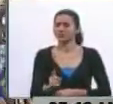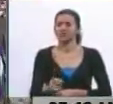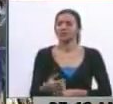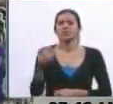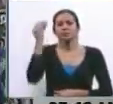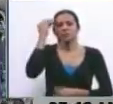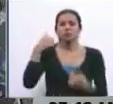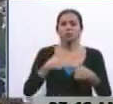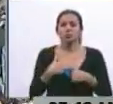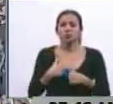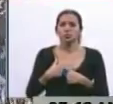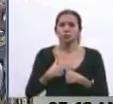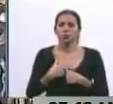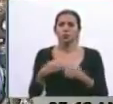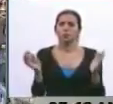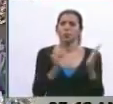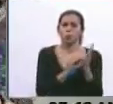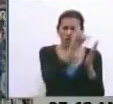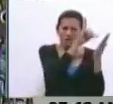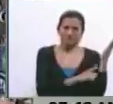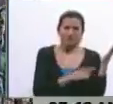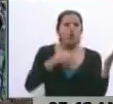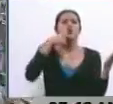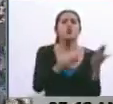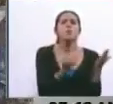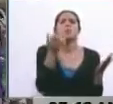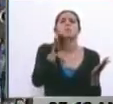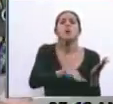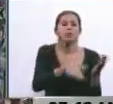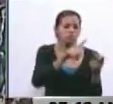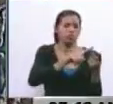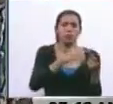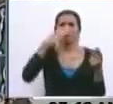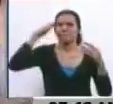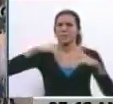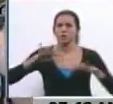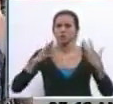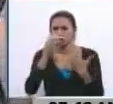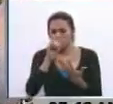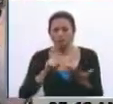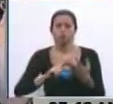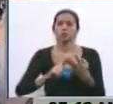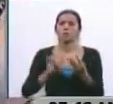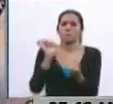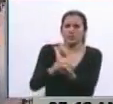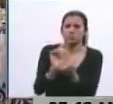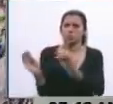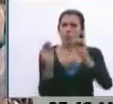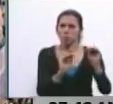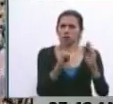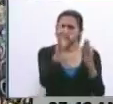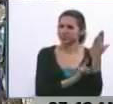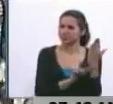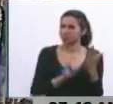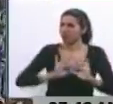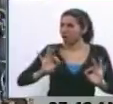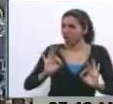meto muertos a firmar, pongo menores de edad, privados de libertad, y no pasa nada. No puede